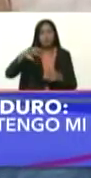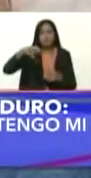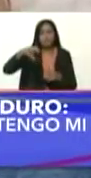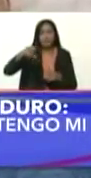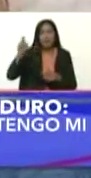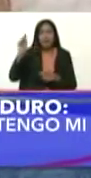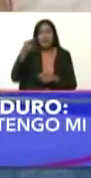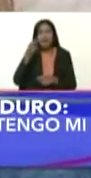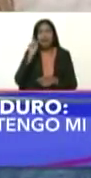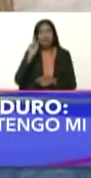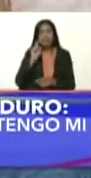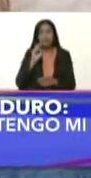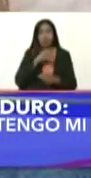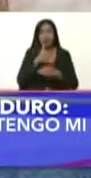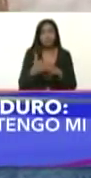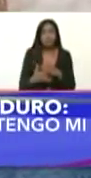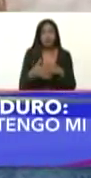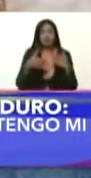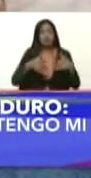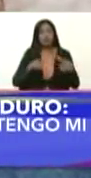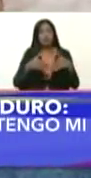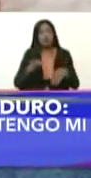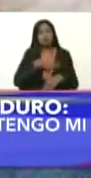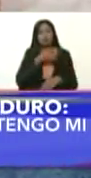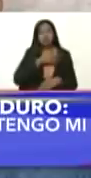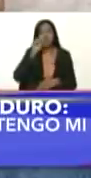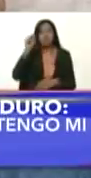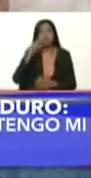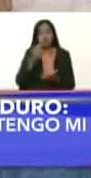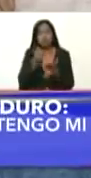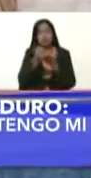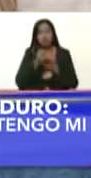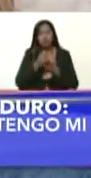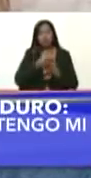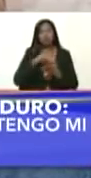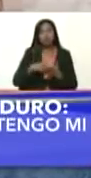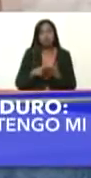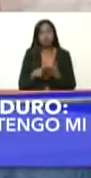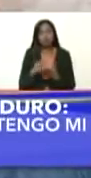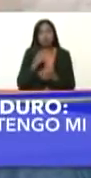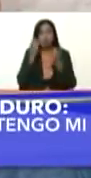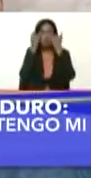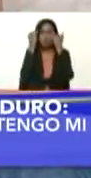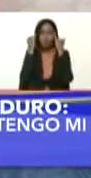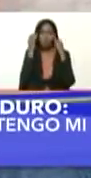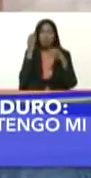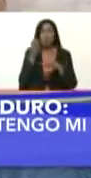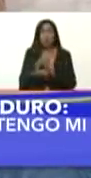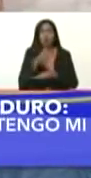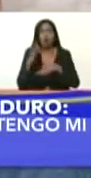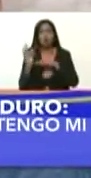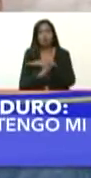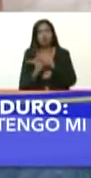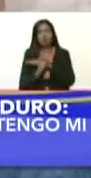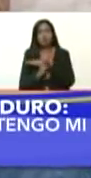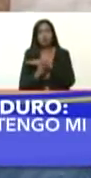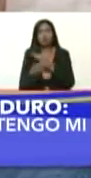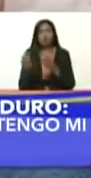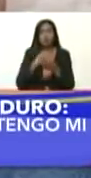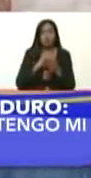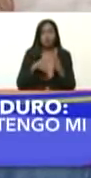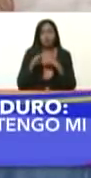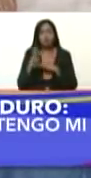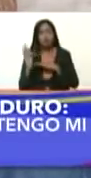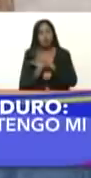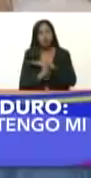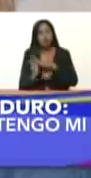Lo hicimos cuando el plan de Guayana Socialista, en el que usted nos ayudó. Y recientemente nos fuimos a las fronteras del sur y volveríamos a ir si es